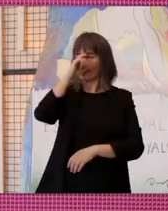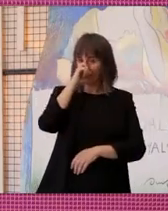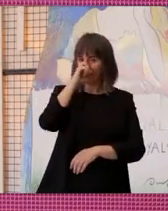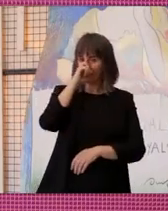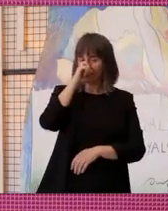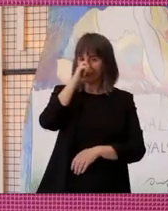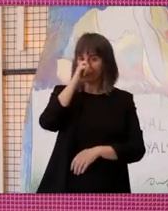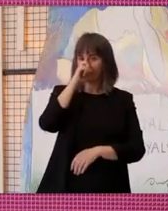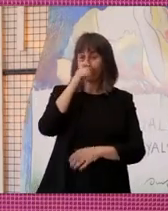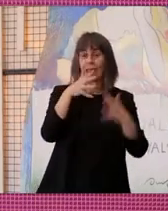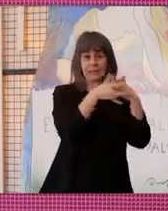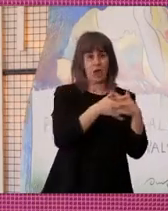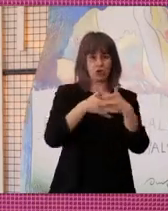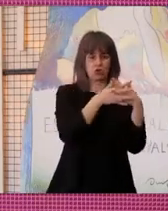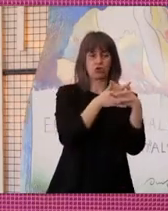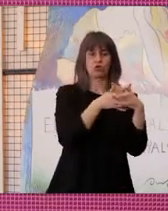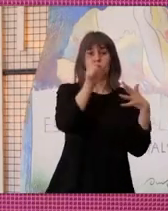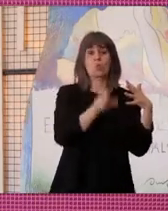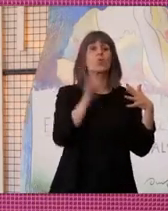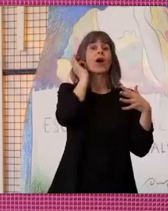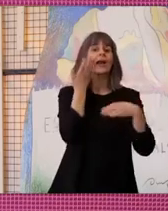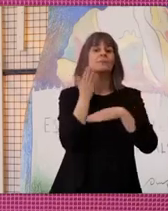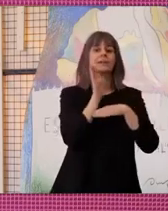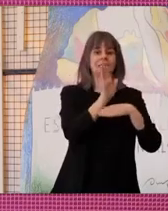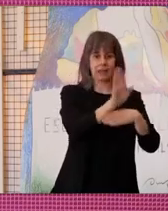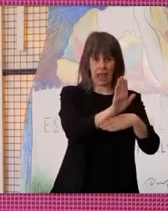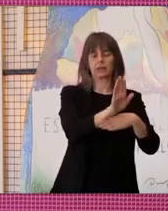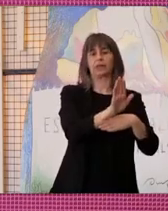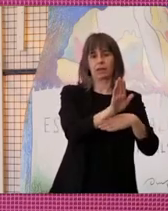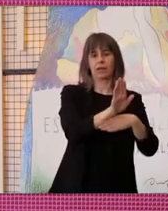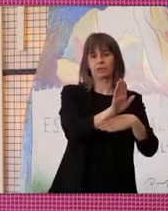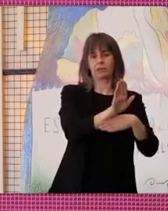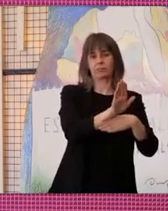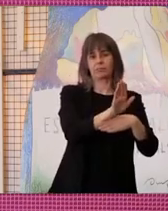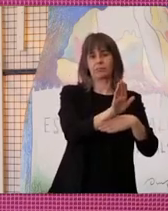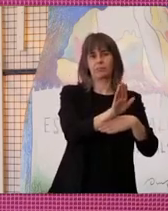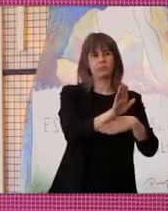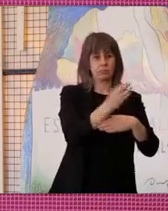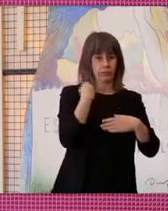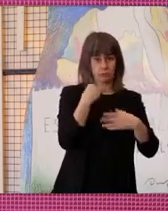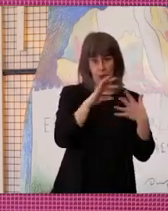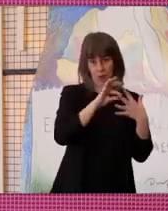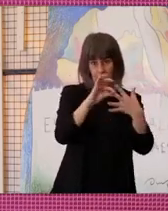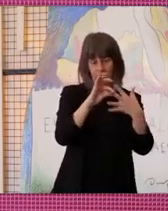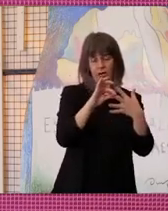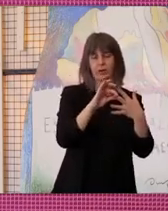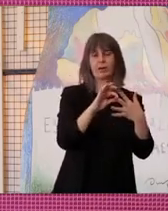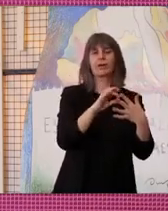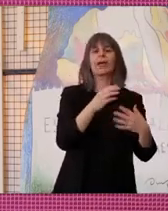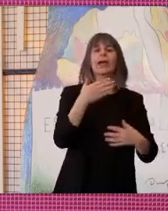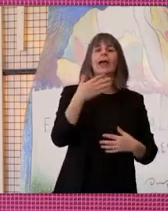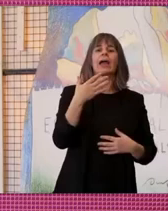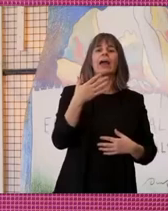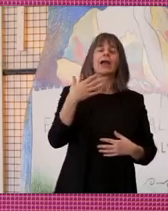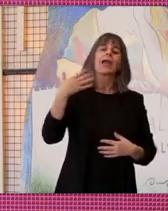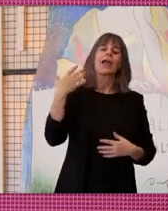de Estados Unidos la representante que encabezaba la delegación fue hillary